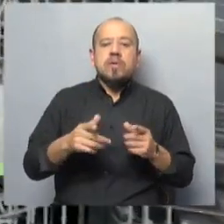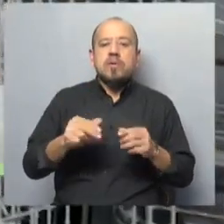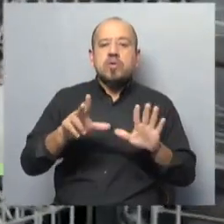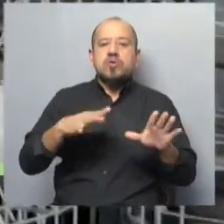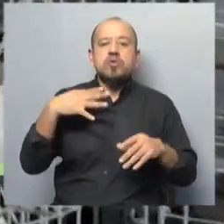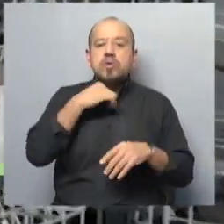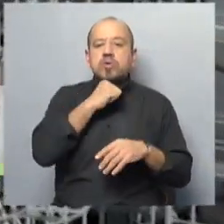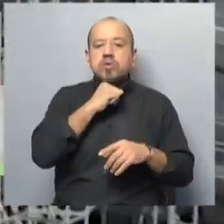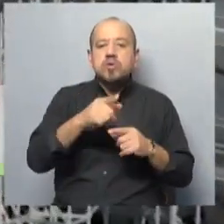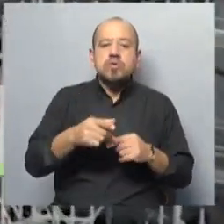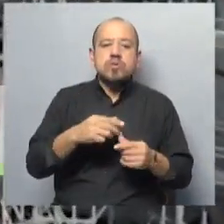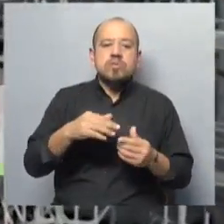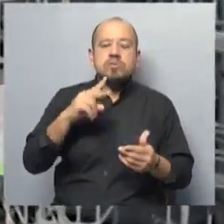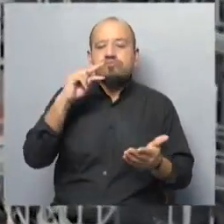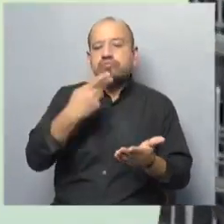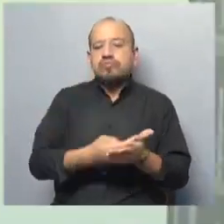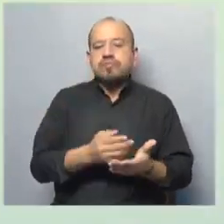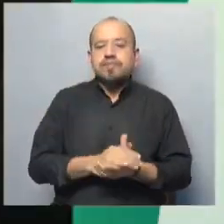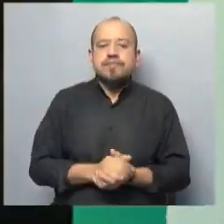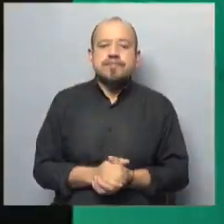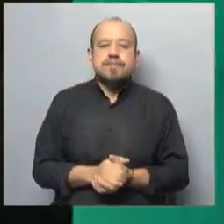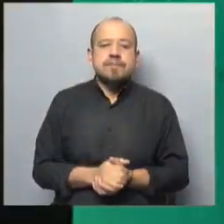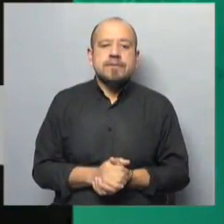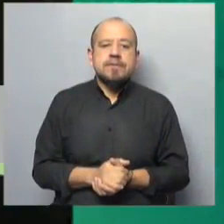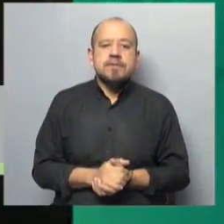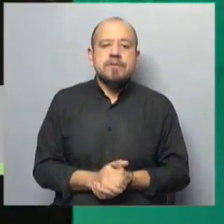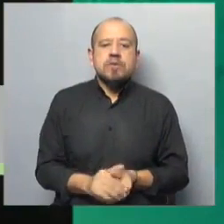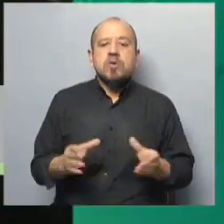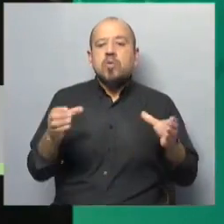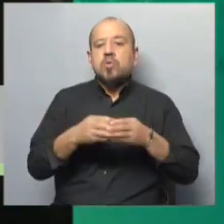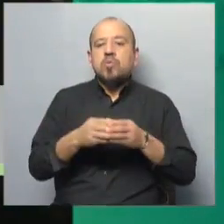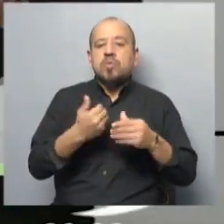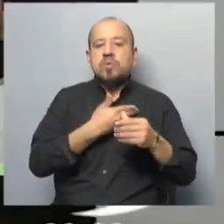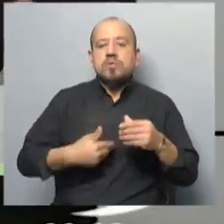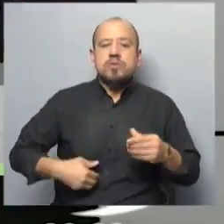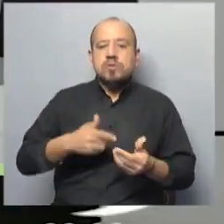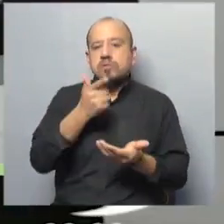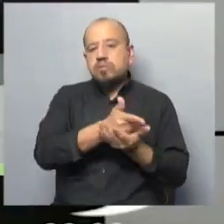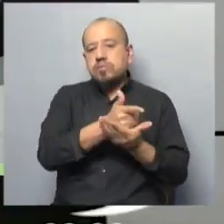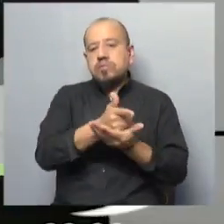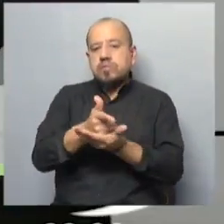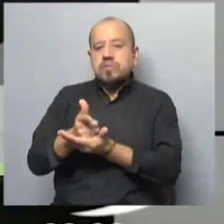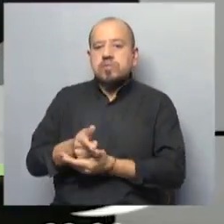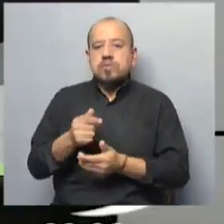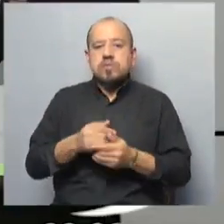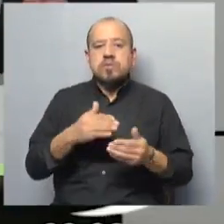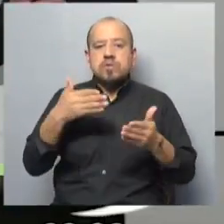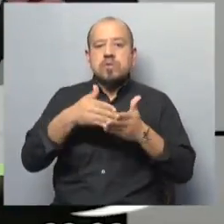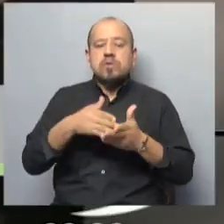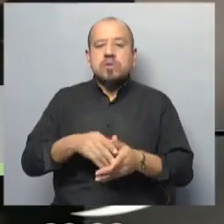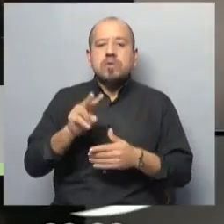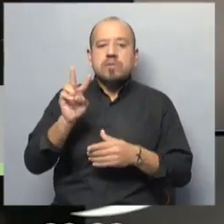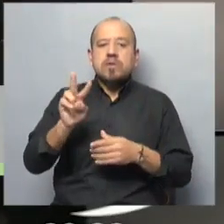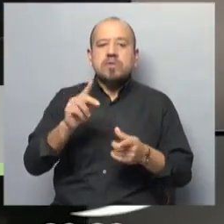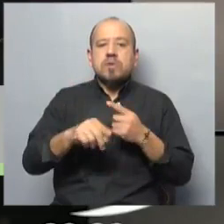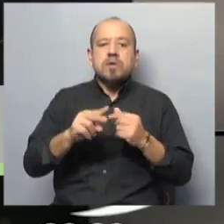tras sufrir un siniestro laboral. Una delegación presidencial fue baleada en Colombia mientras se dirigía a la frontera con Venezuela previo a